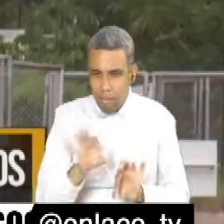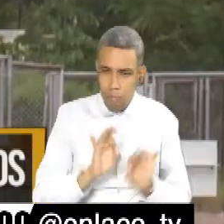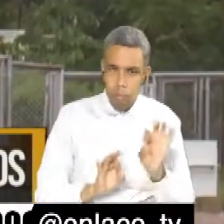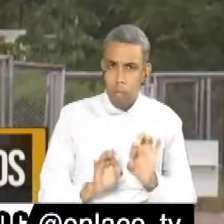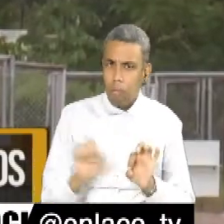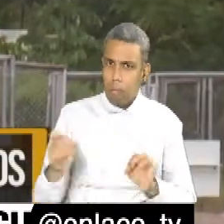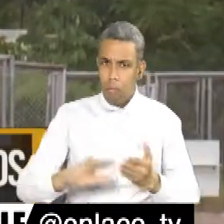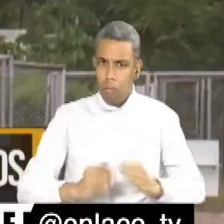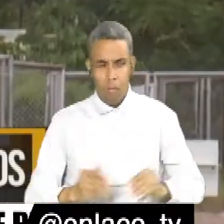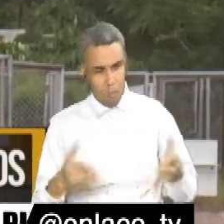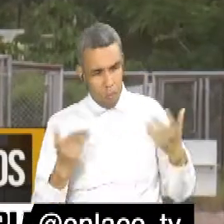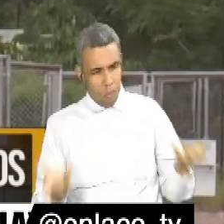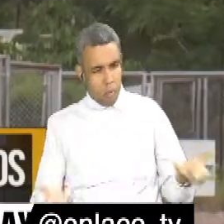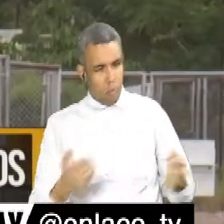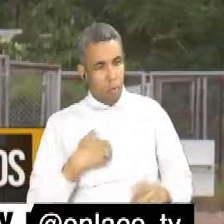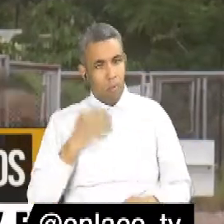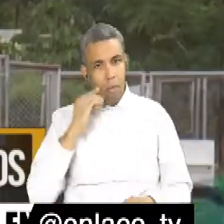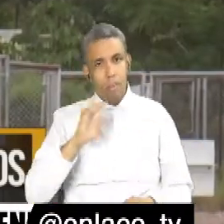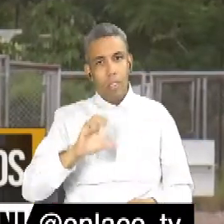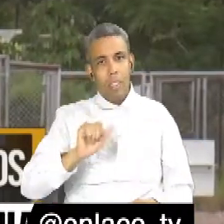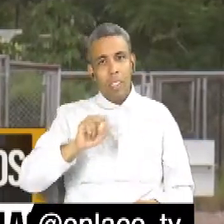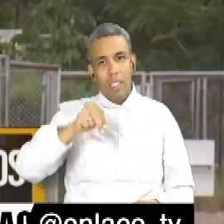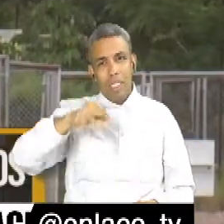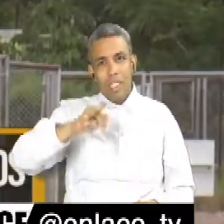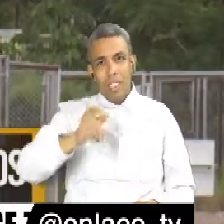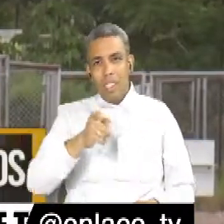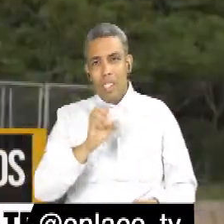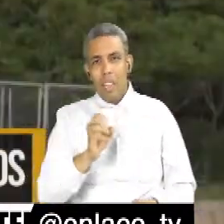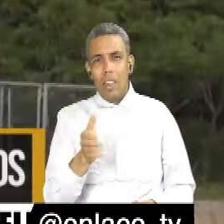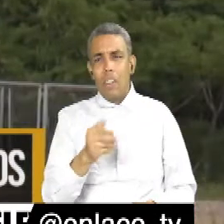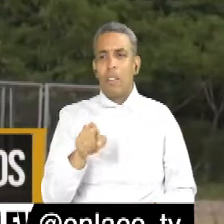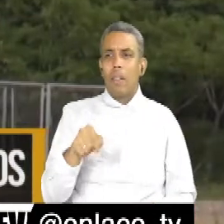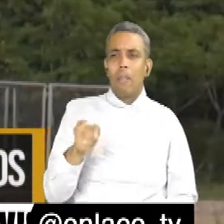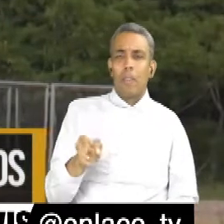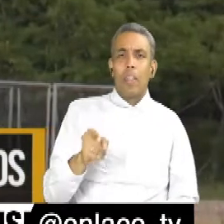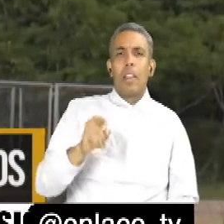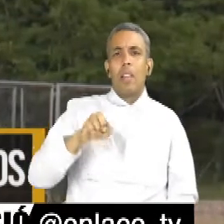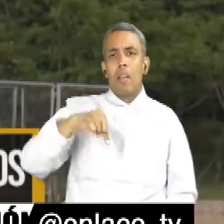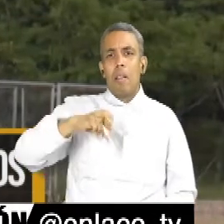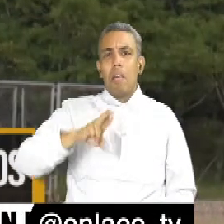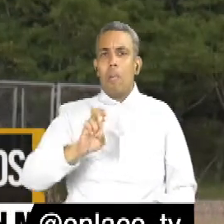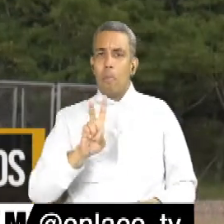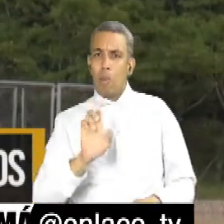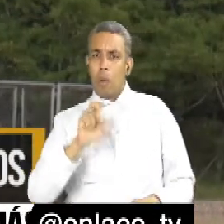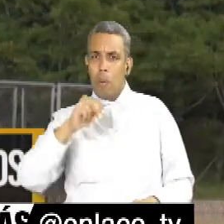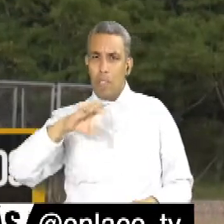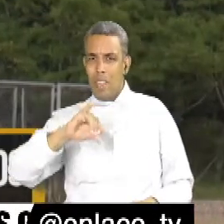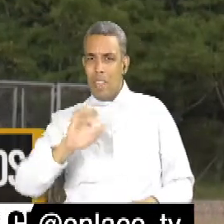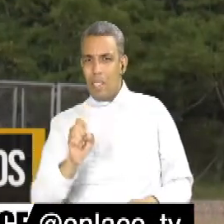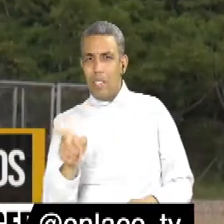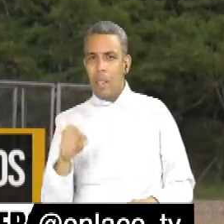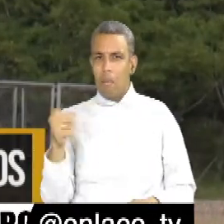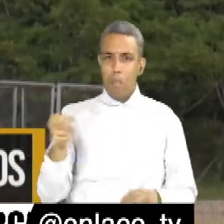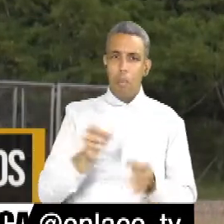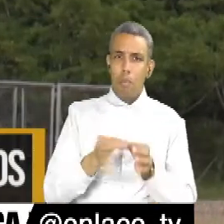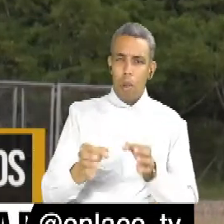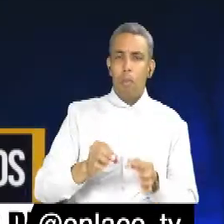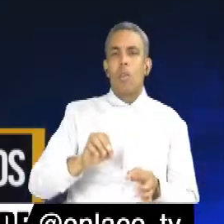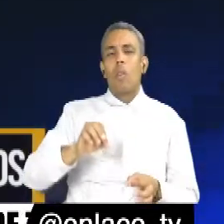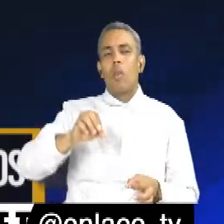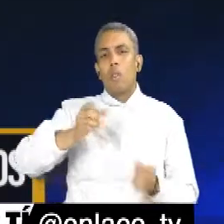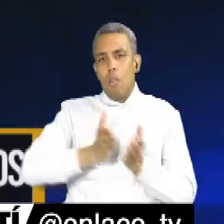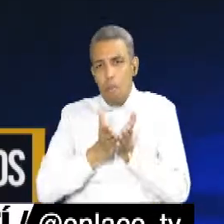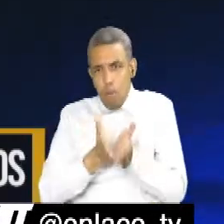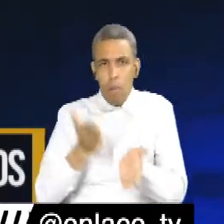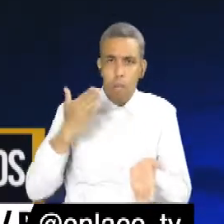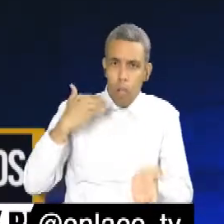campos Cantagallo, Casabe Sur, Peñas Blancas y Provincia, ubicados en los municipios de Puerto Wilches, Cantagallo, Yondó y Sabana de Torres, que